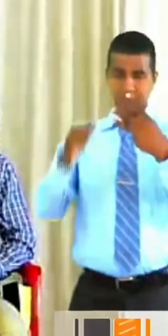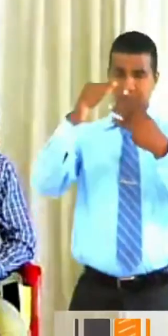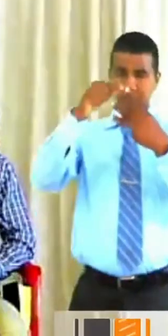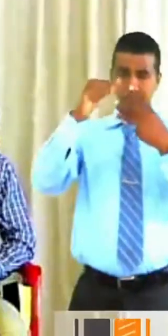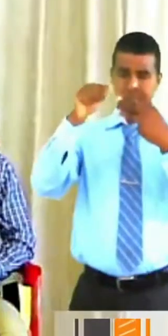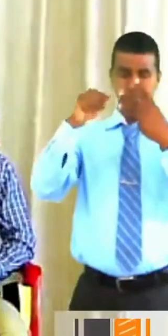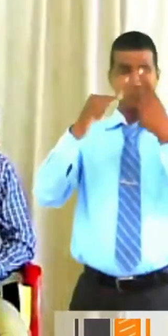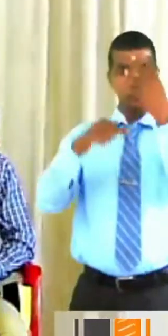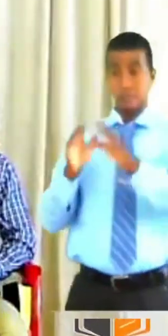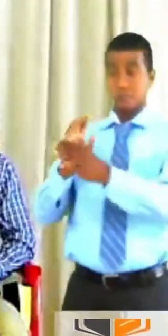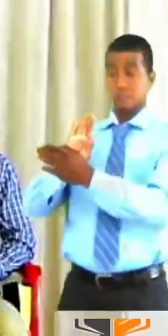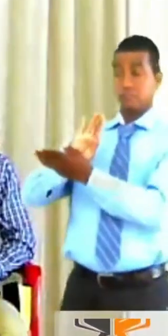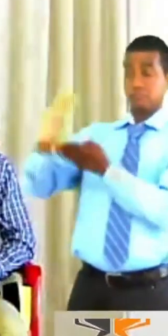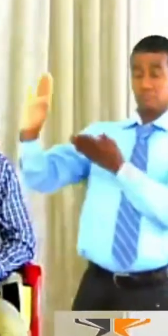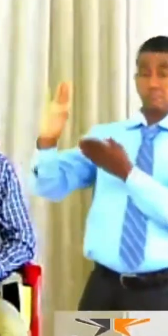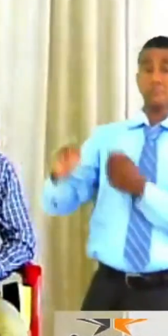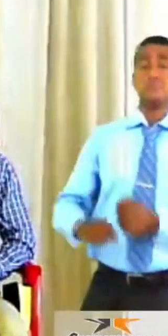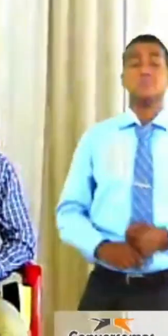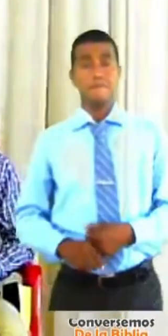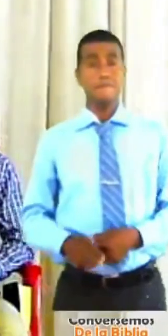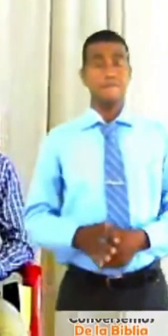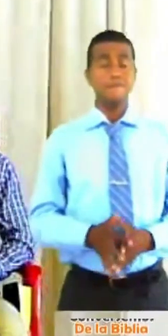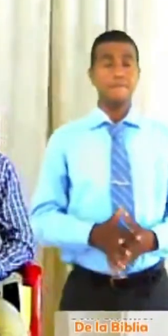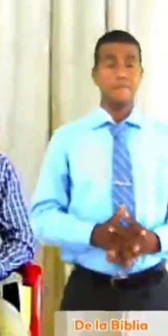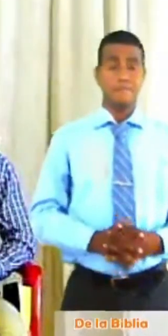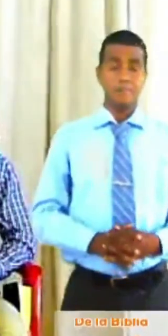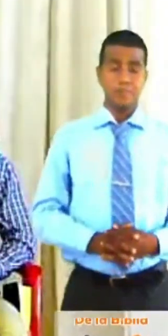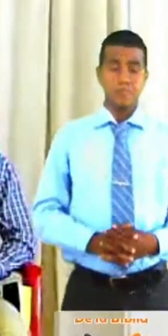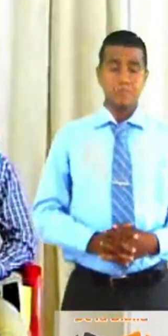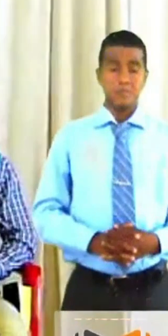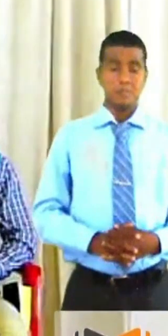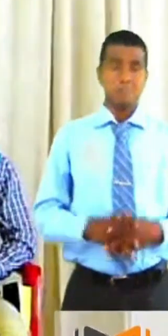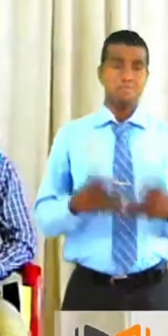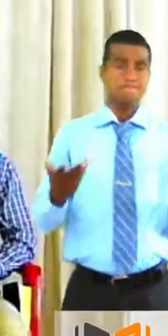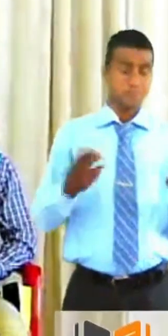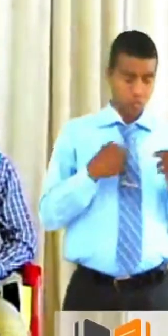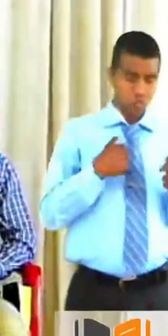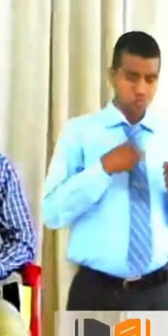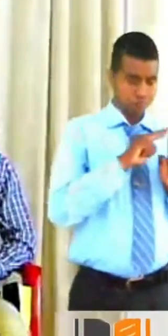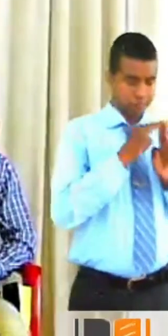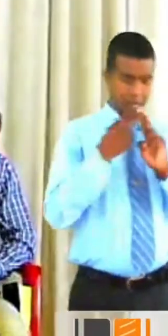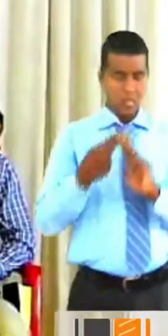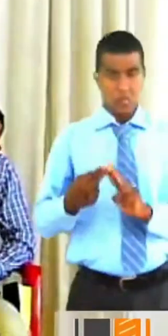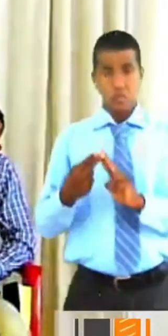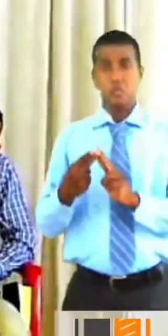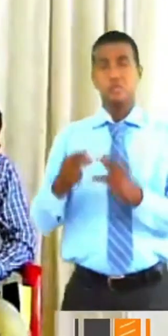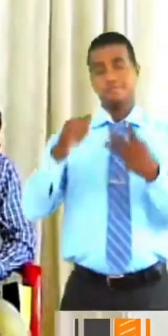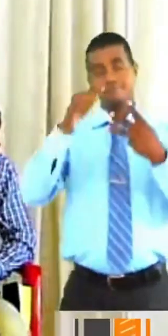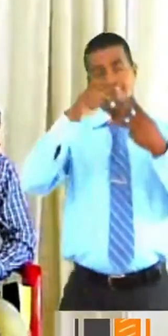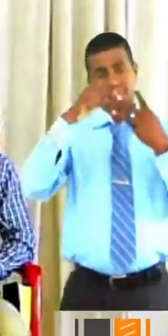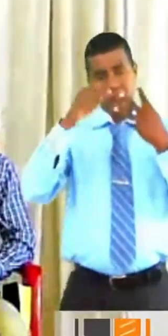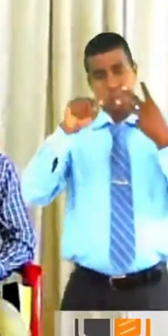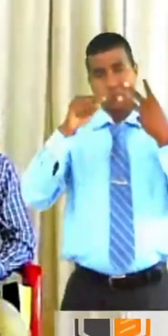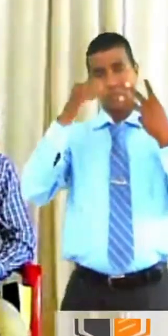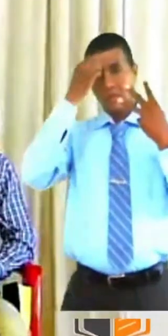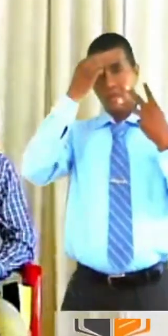evitar todos, hermanos. Y eso lo tomo en relación, porque casi siempre son los tres puntos más claves